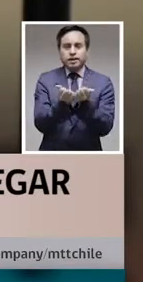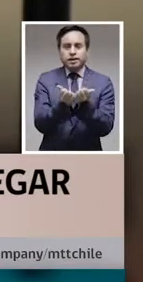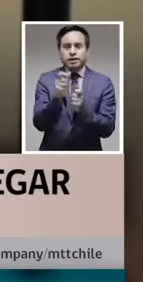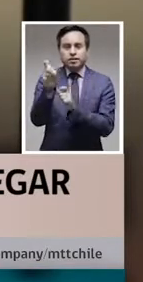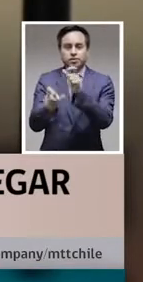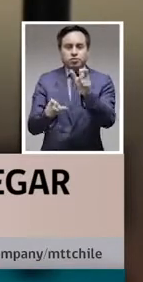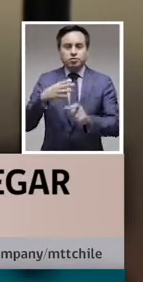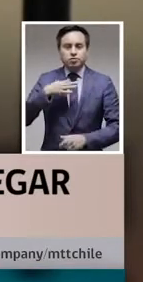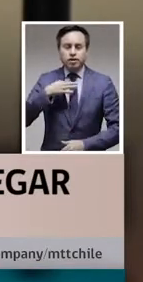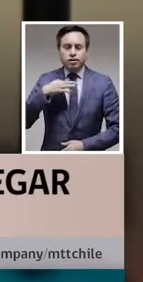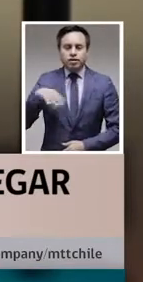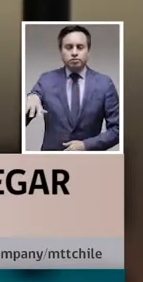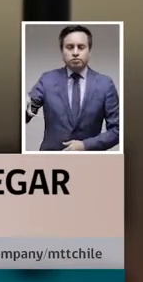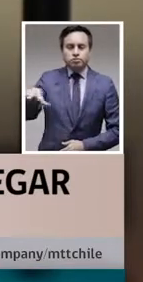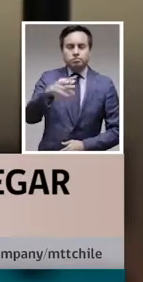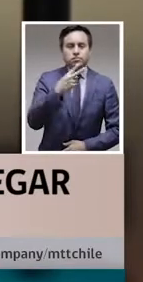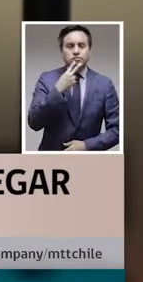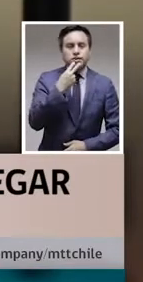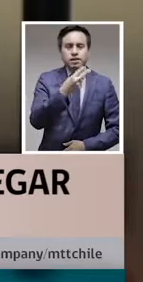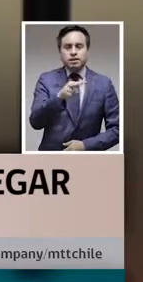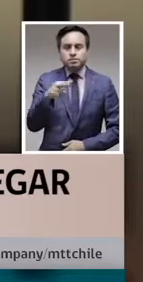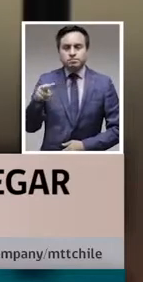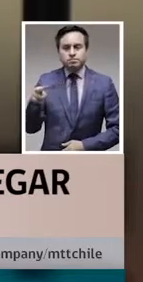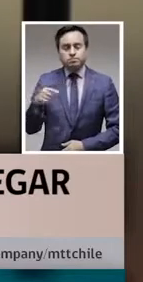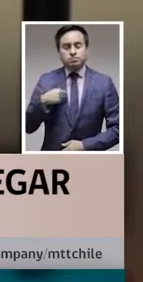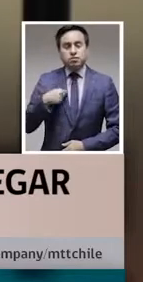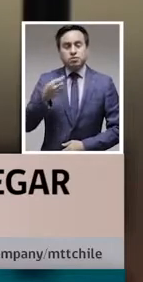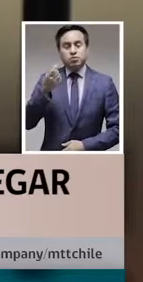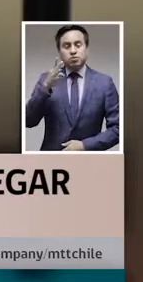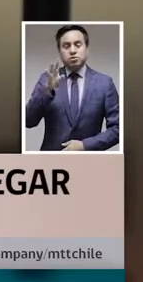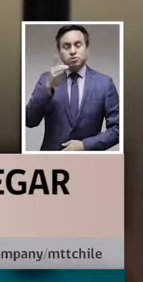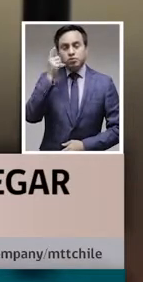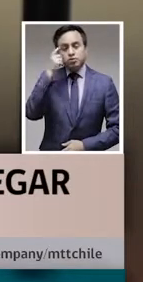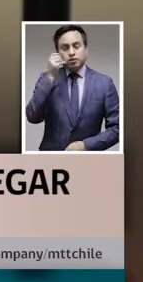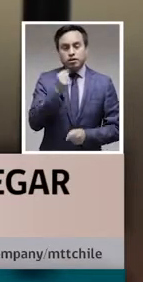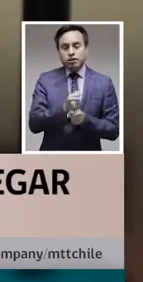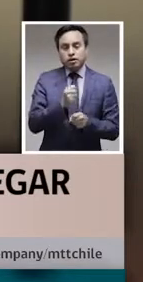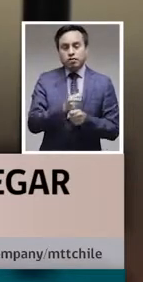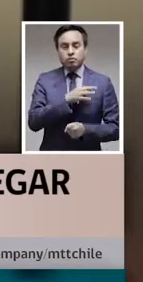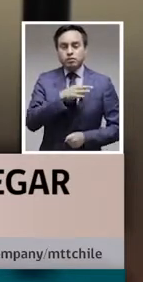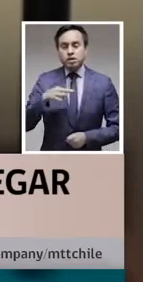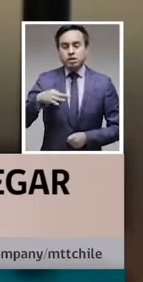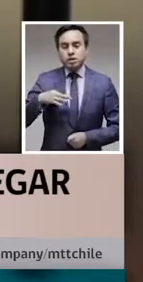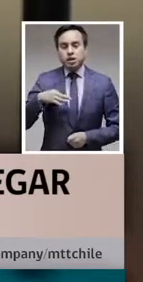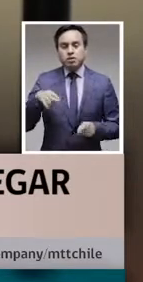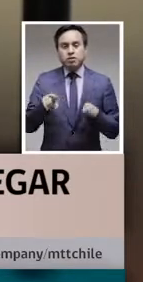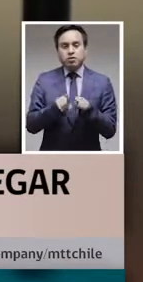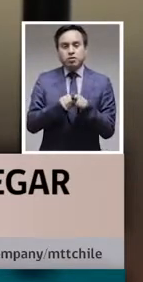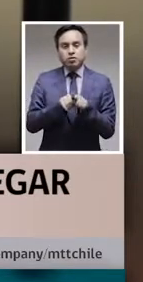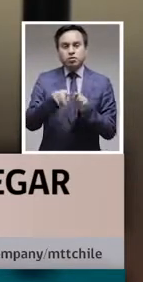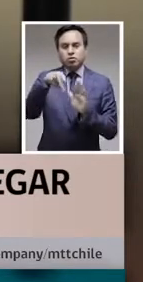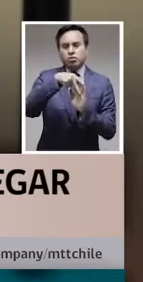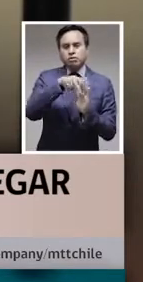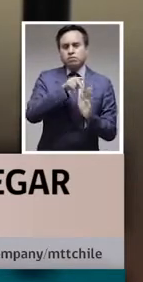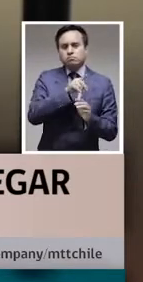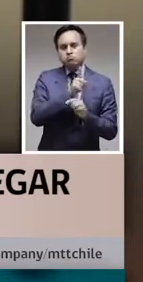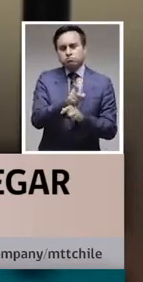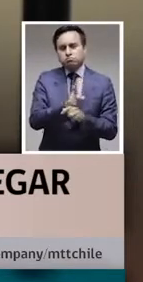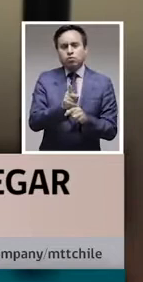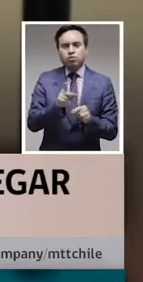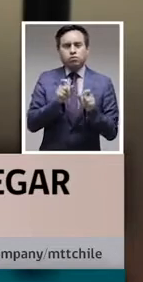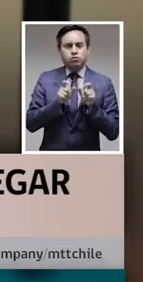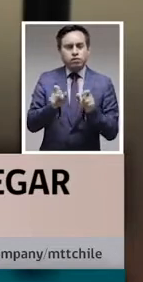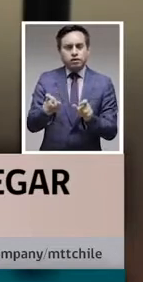los ciudadanos y de su vida. Ya no estamos solamente trabajando como un ministerio que emite normas o que